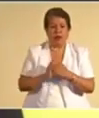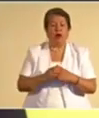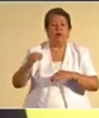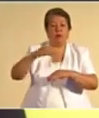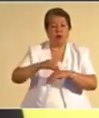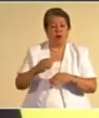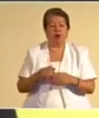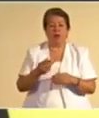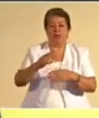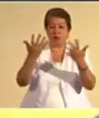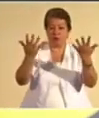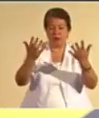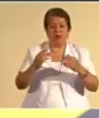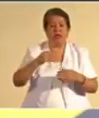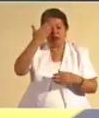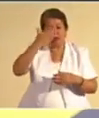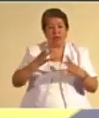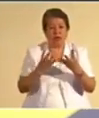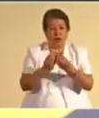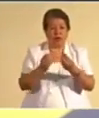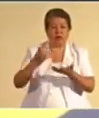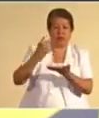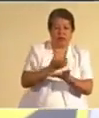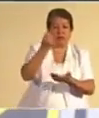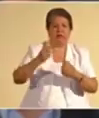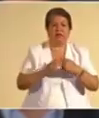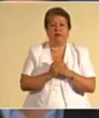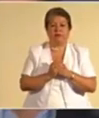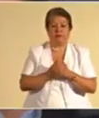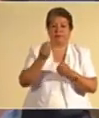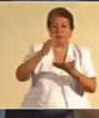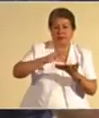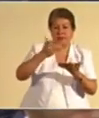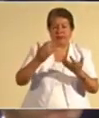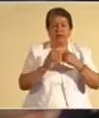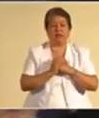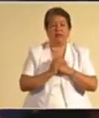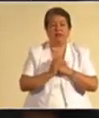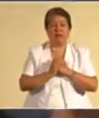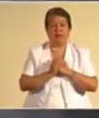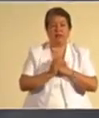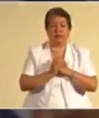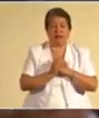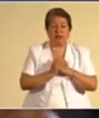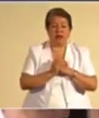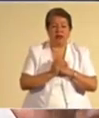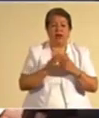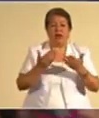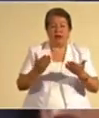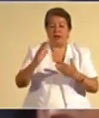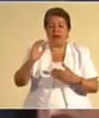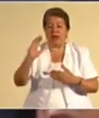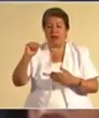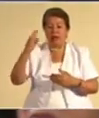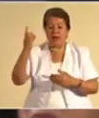sé que juntos ganaremos el próximo 1 de julio. Gracias. Muchas gracias, candidato. Tocaría el turno al